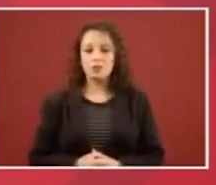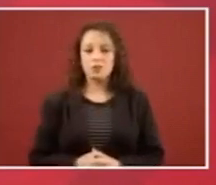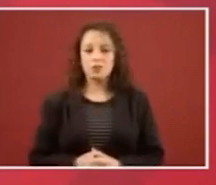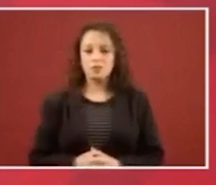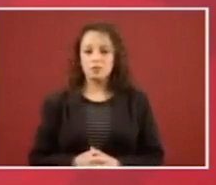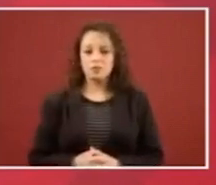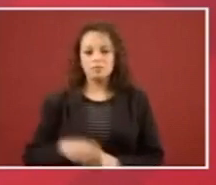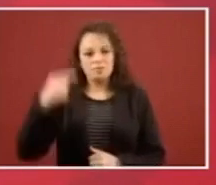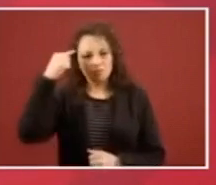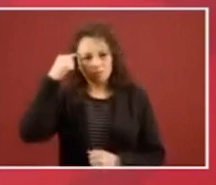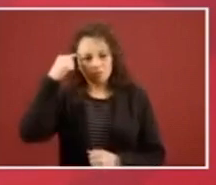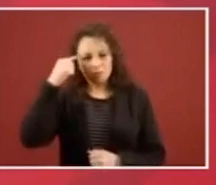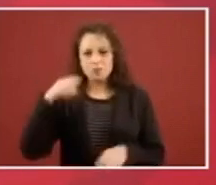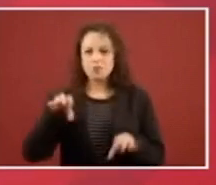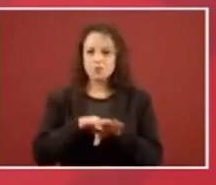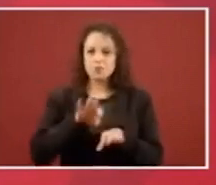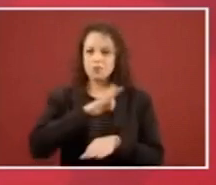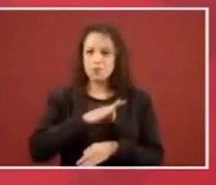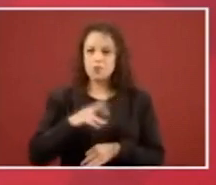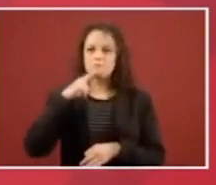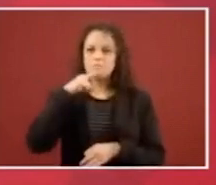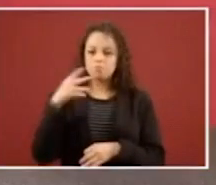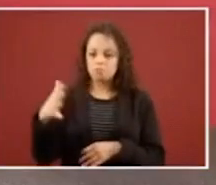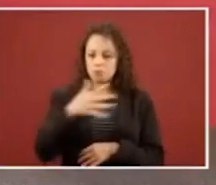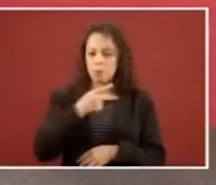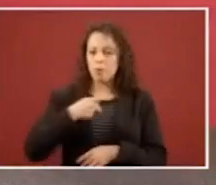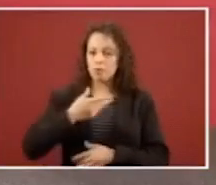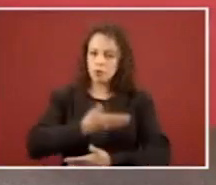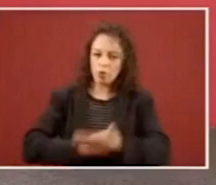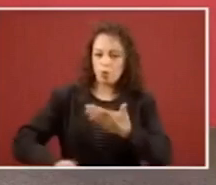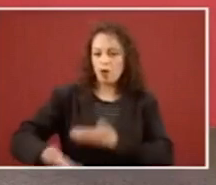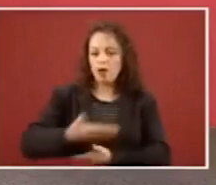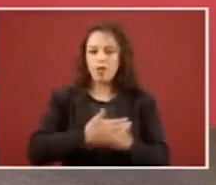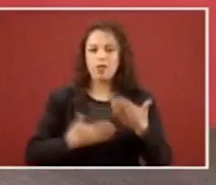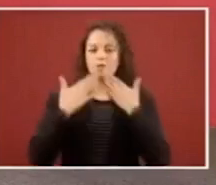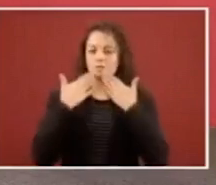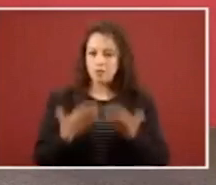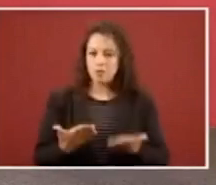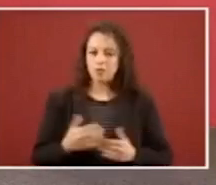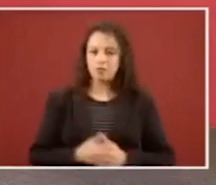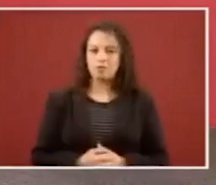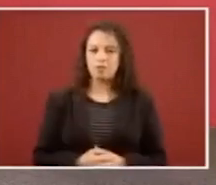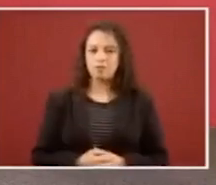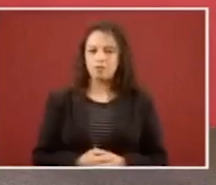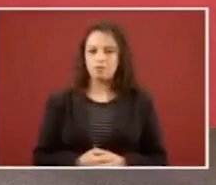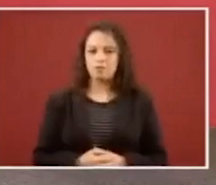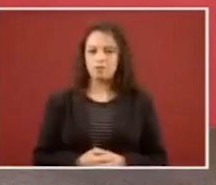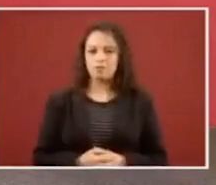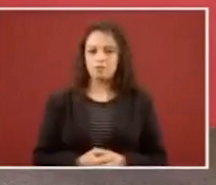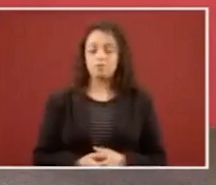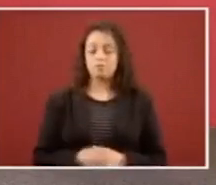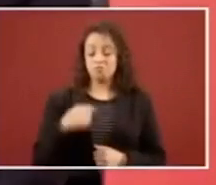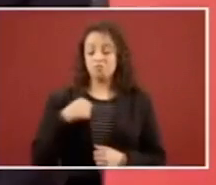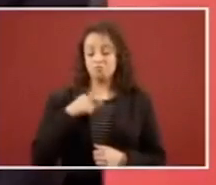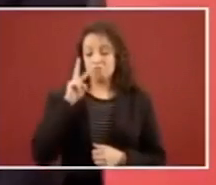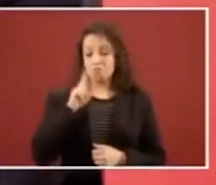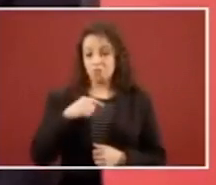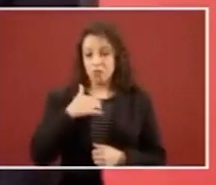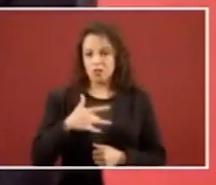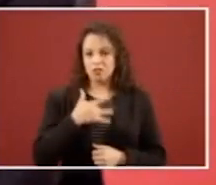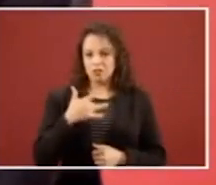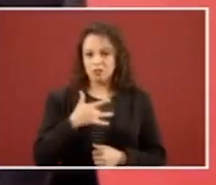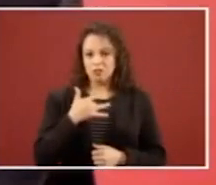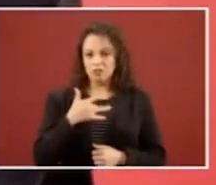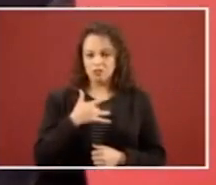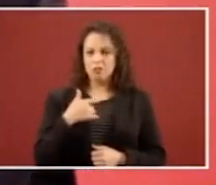distinta de convivencia, y tenemos que ir hacia allá. Y yo le tengo mucha confianza,